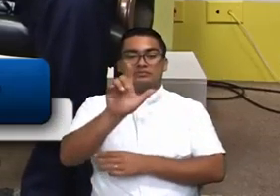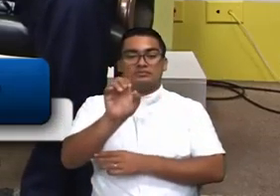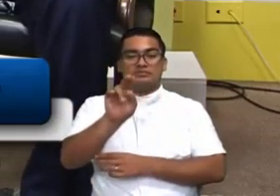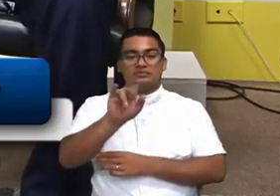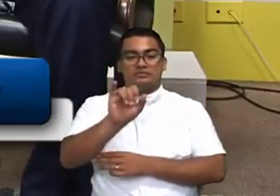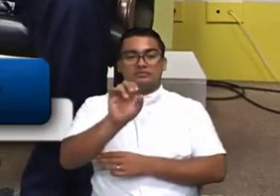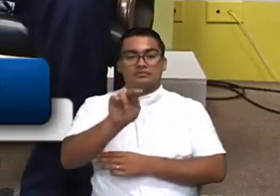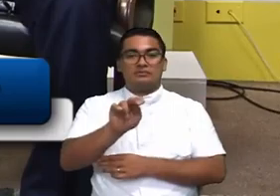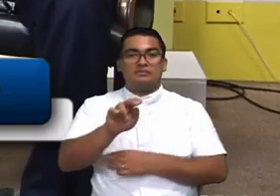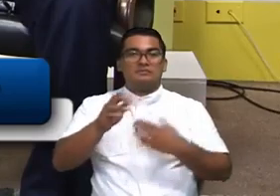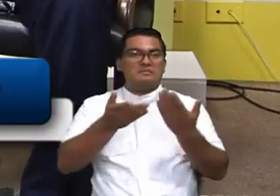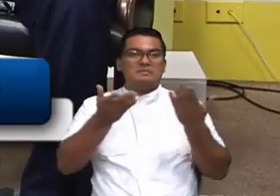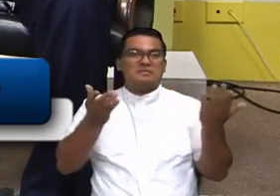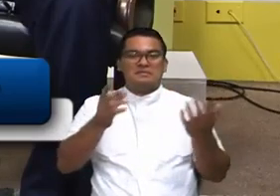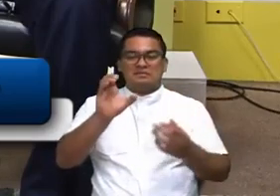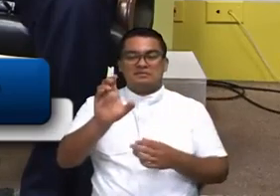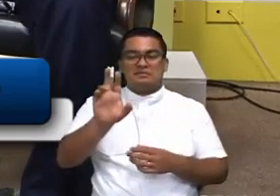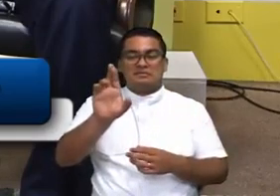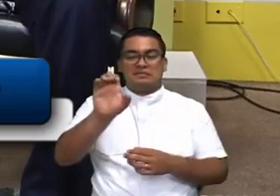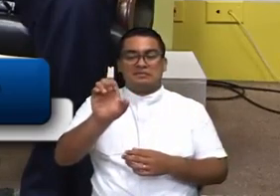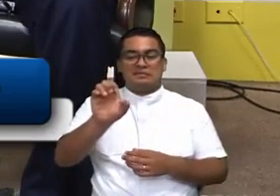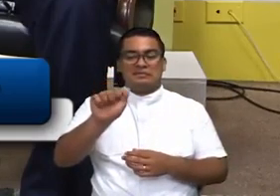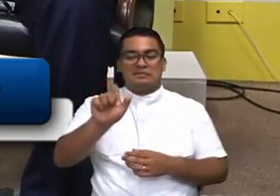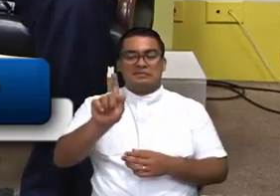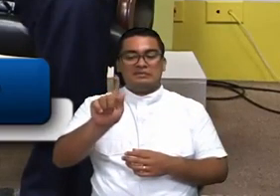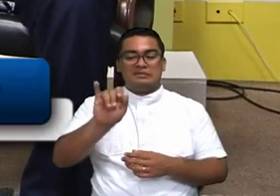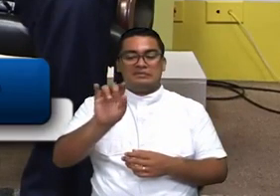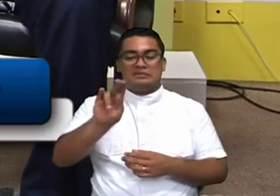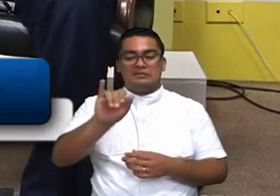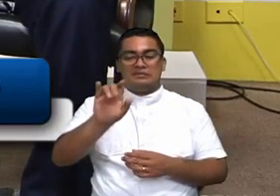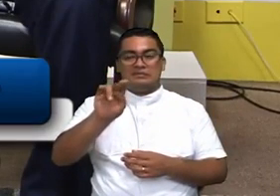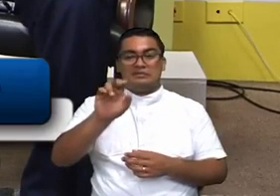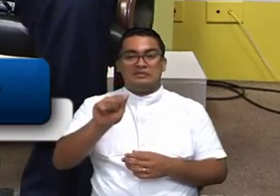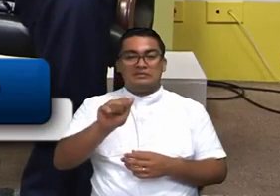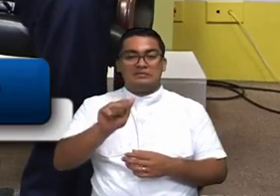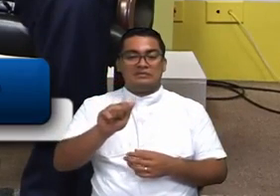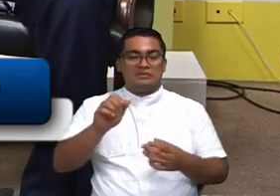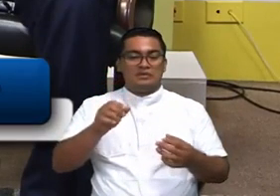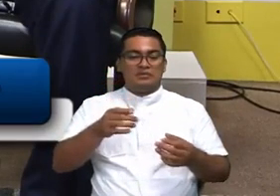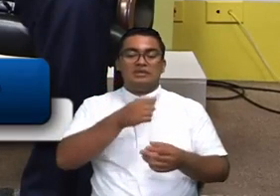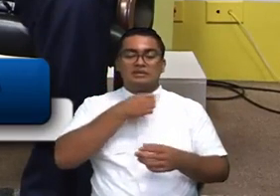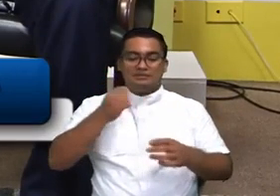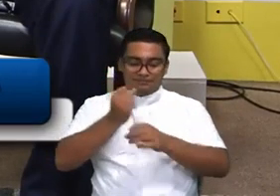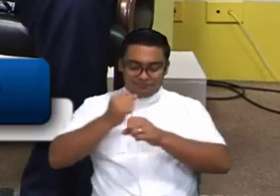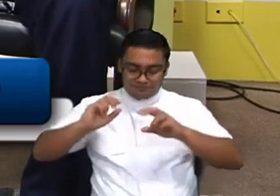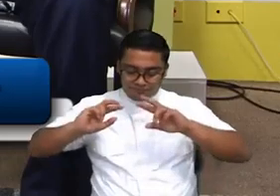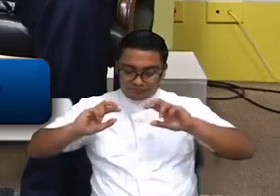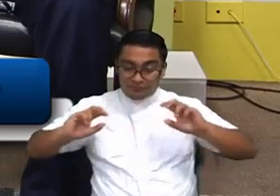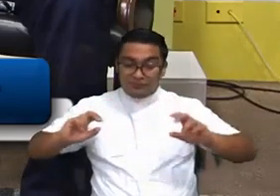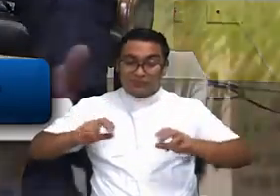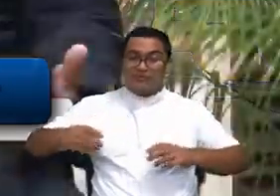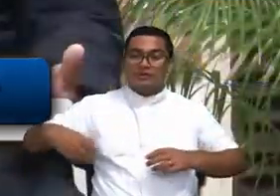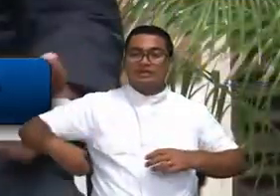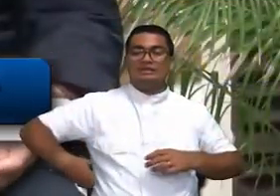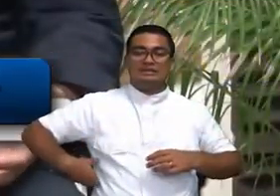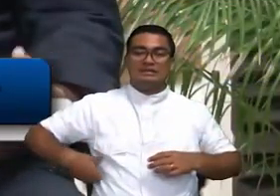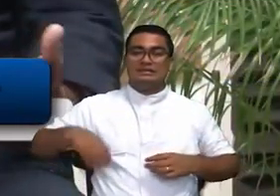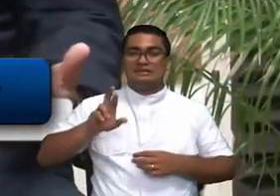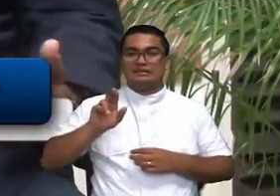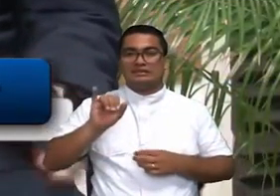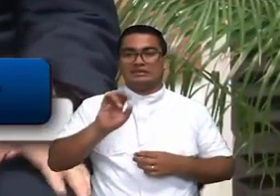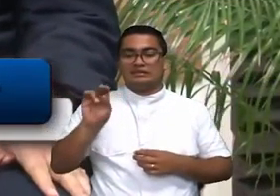que para qué la creatinina. La creatinina es un examen para ver la función renal. ¿Y por qué lo van a pinchar? Entonces hay que aclararle